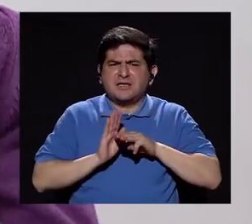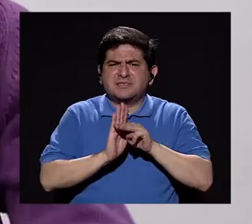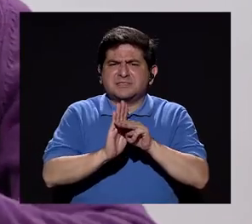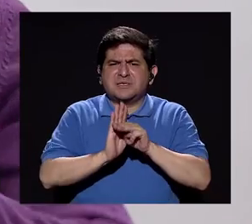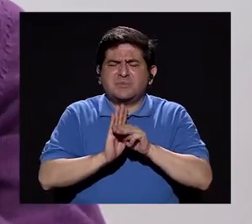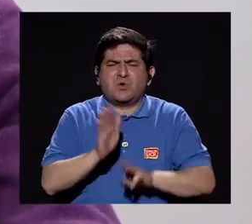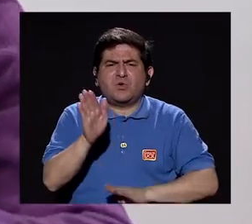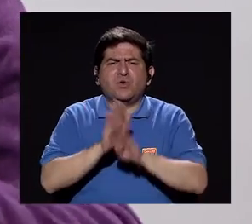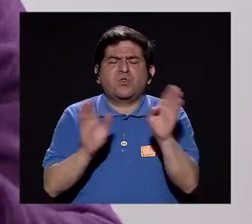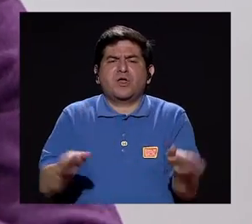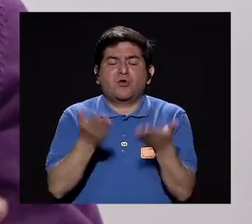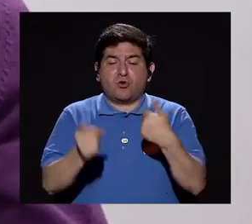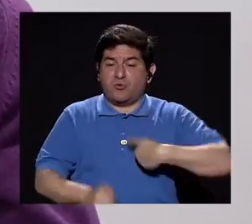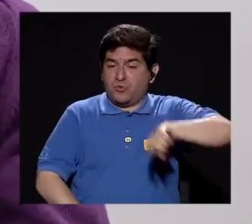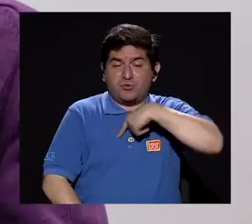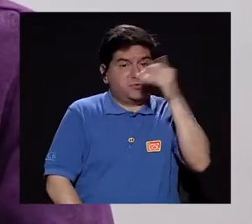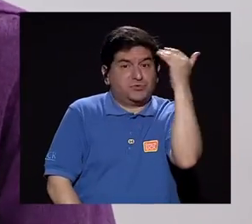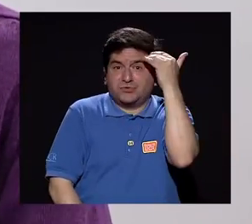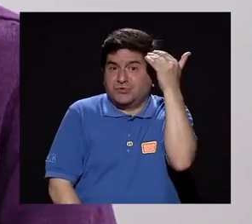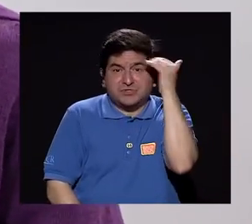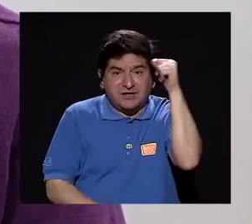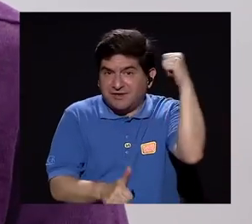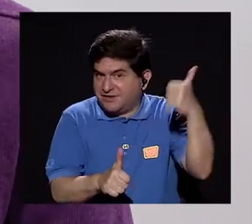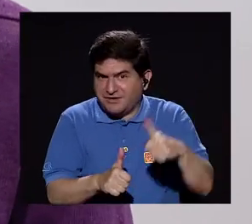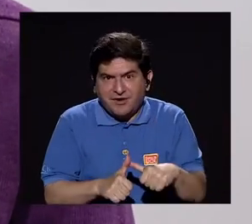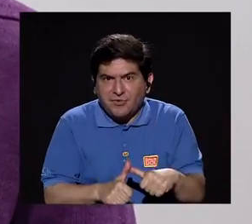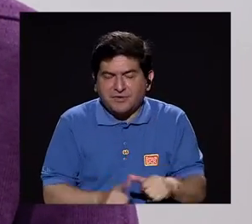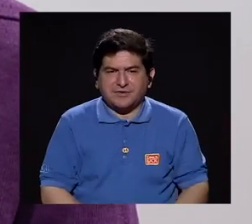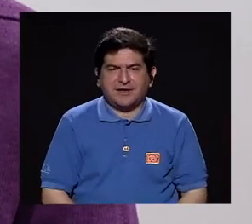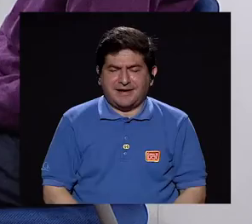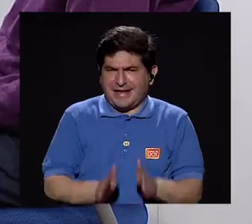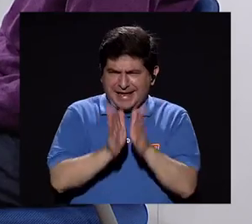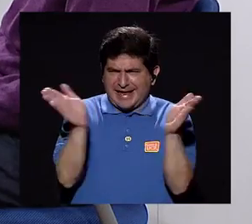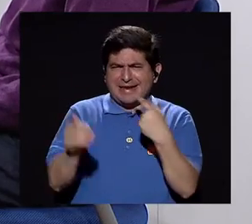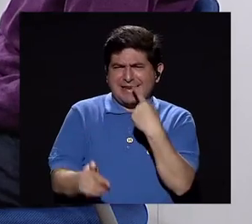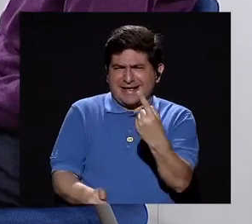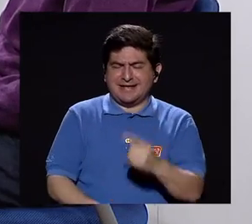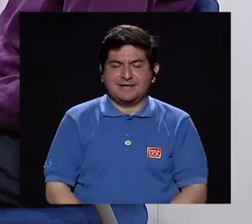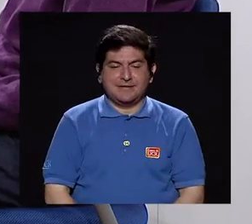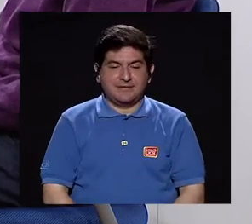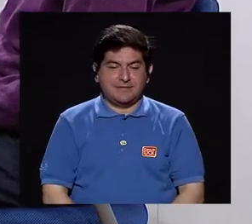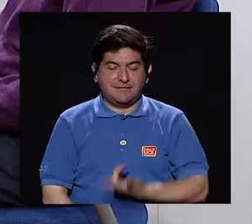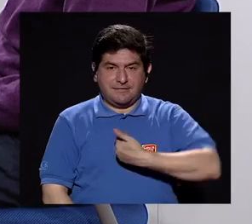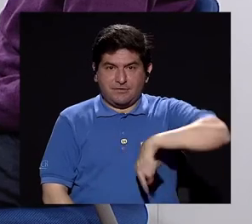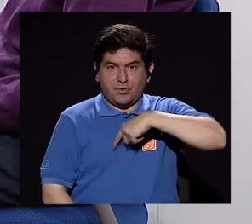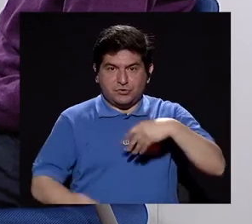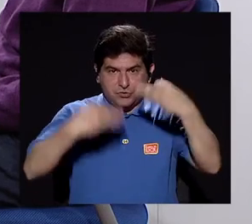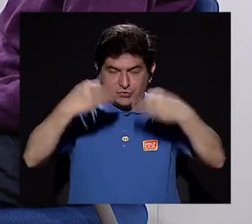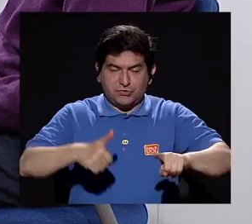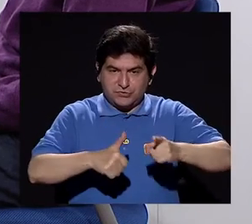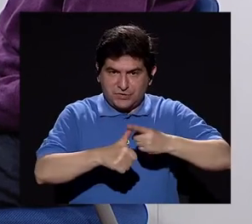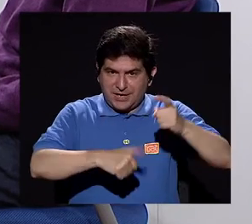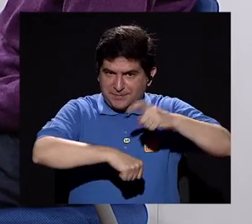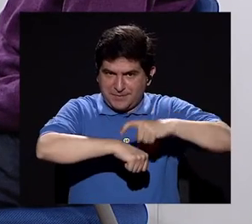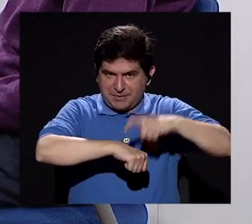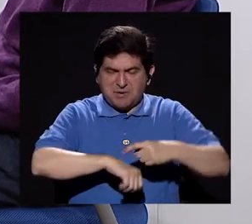ustedes acuerdo de que no sabemos nada pero bueno muy general en este caso lo que decidimos y eso fue el principio ahora hemos cambiado un